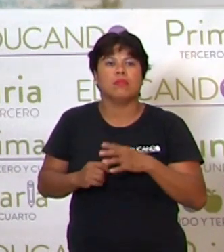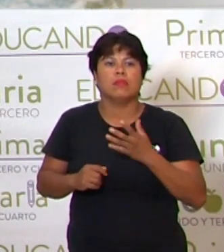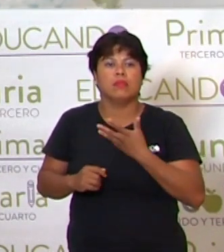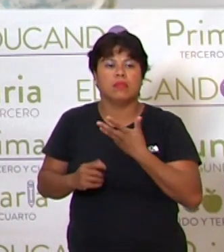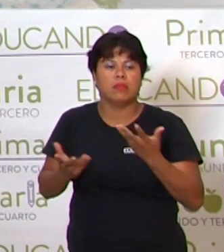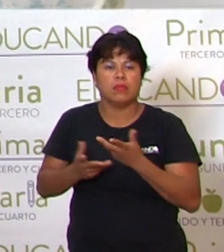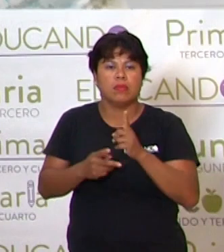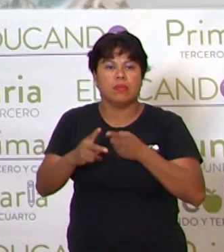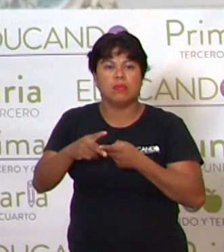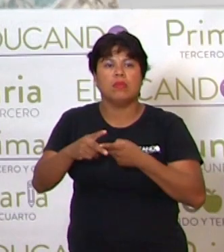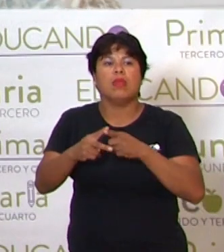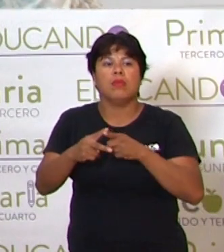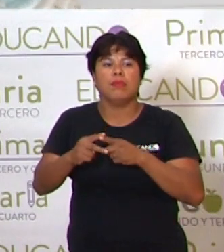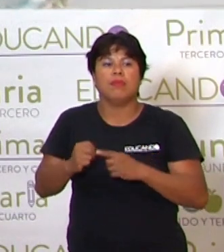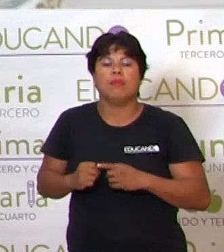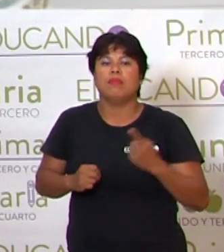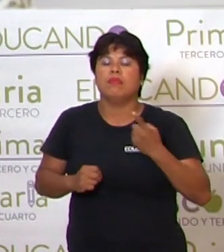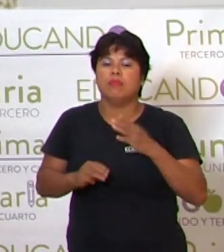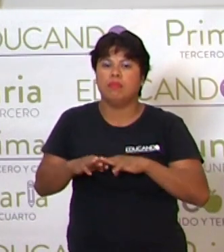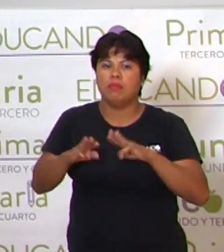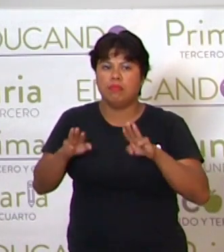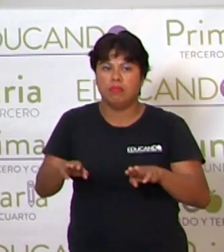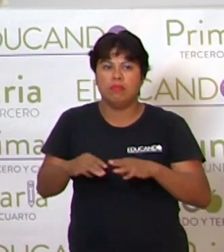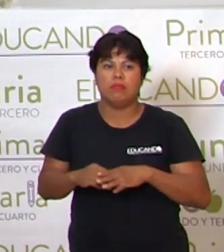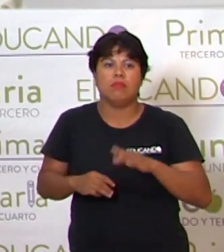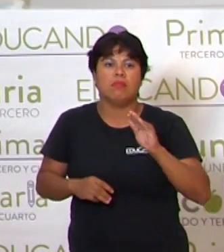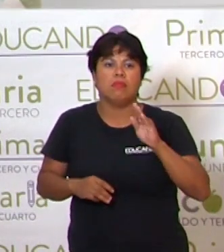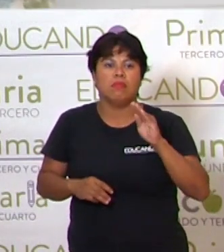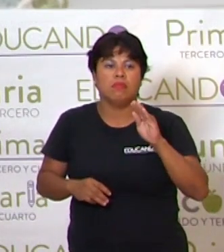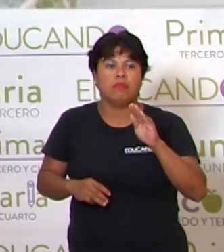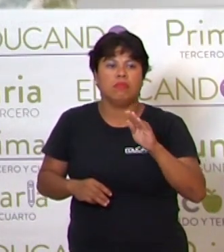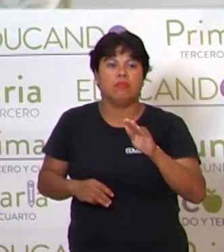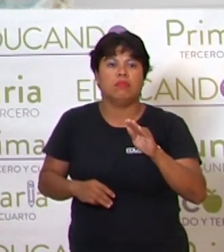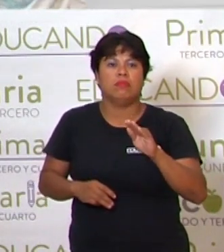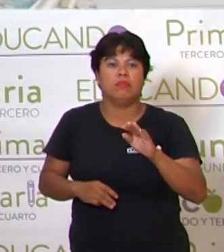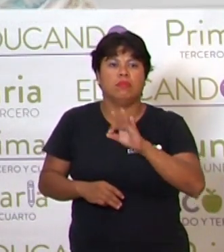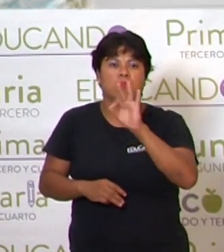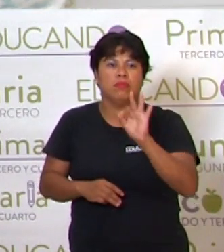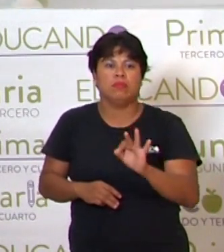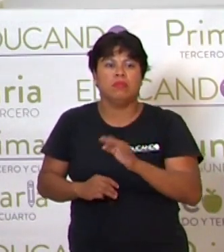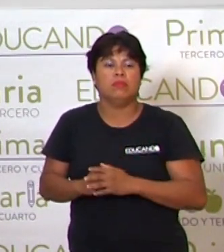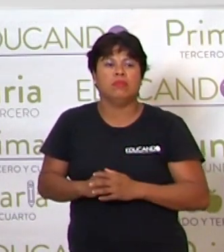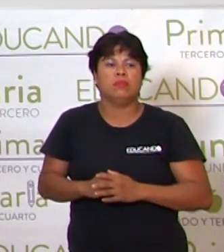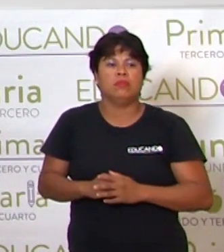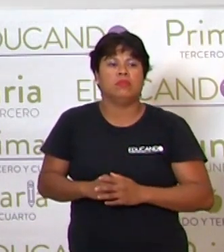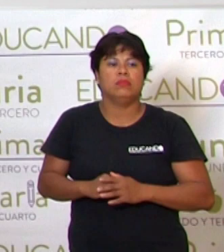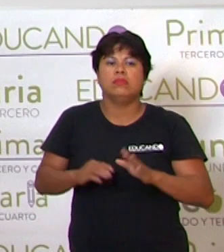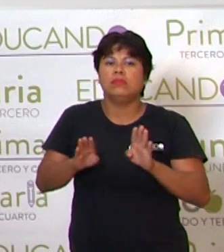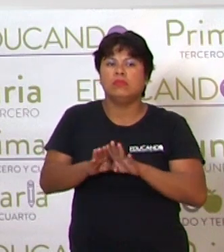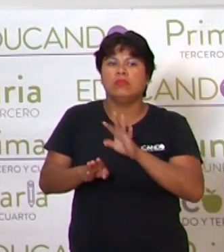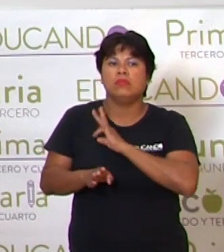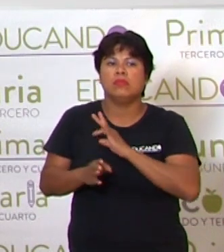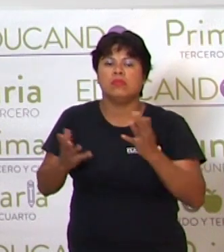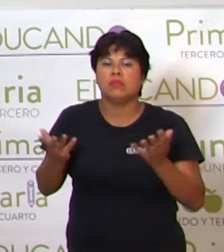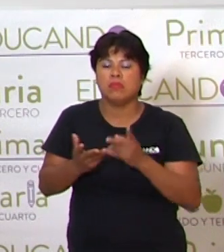Traza un ángulo que mida 90 grados. ¿Cómo le voy a